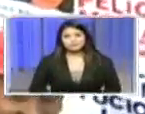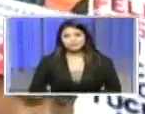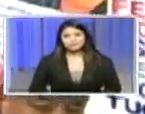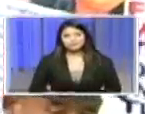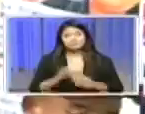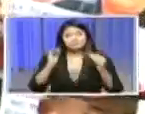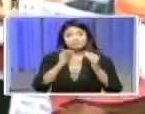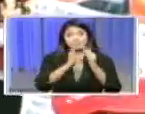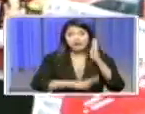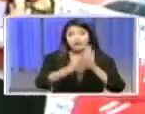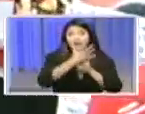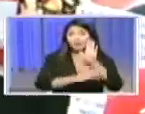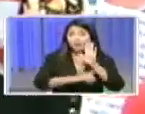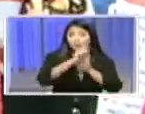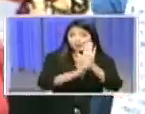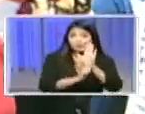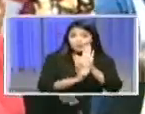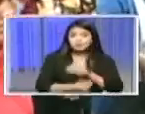apegada a la Constitución.